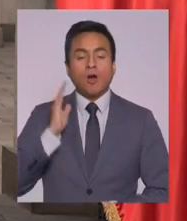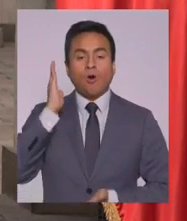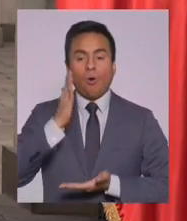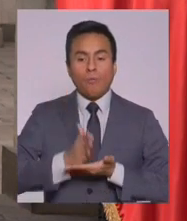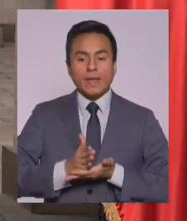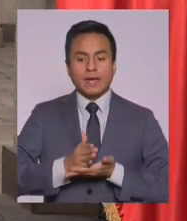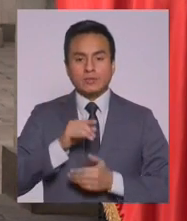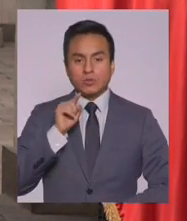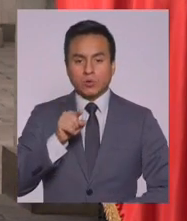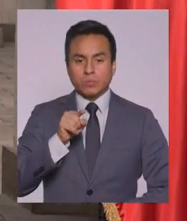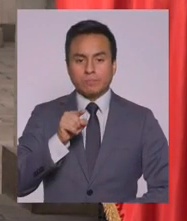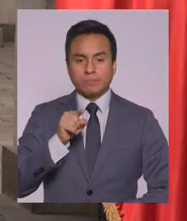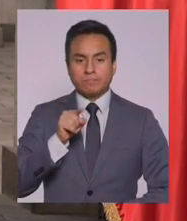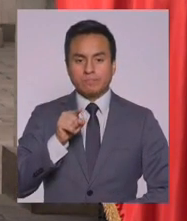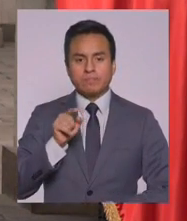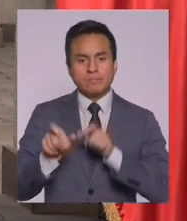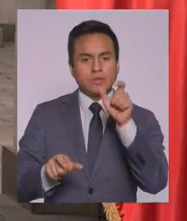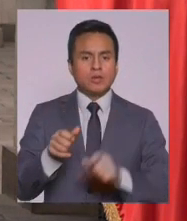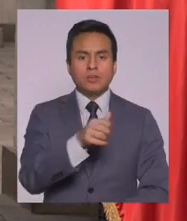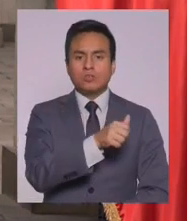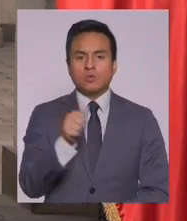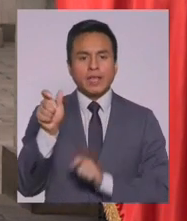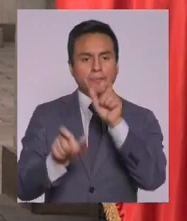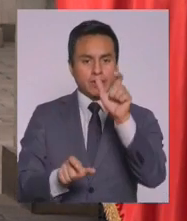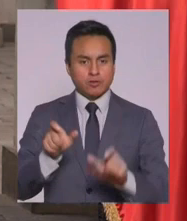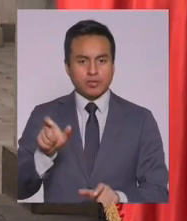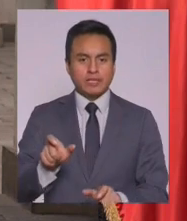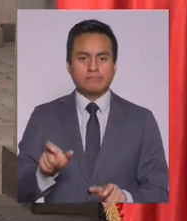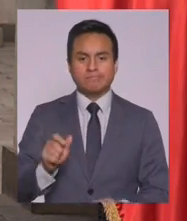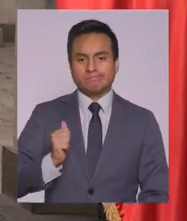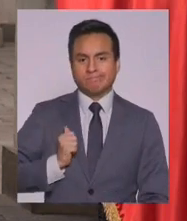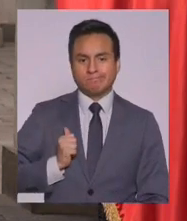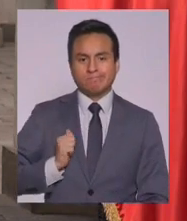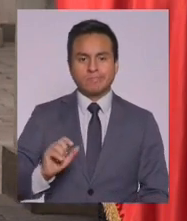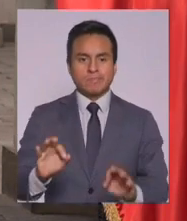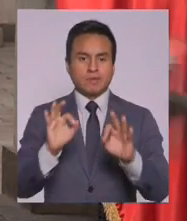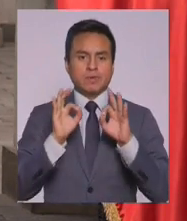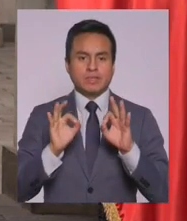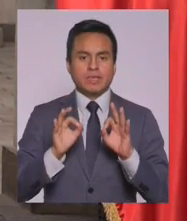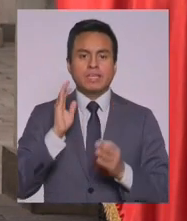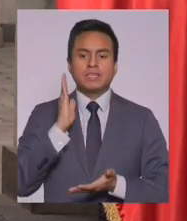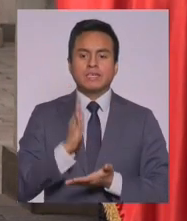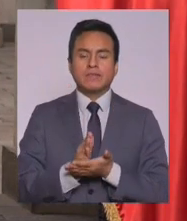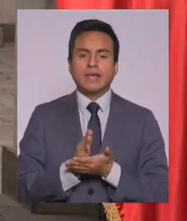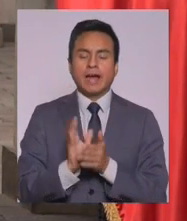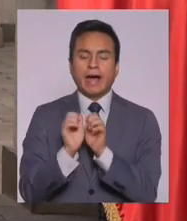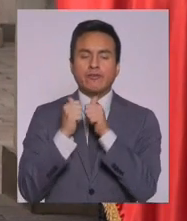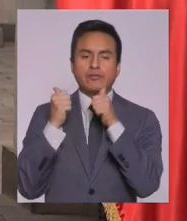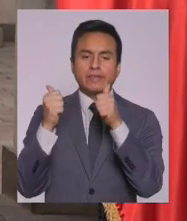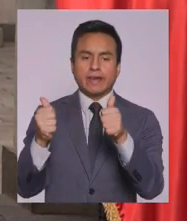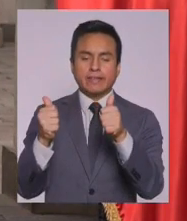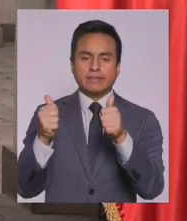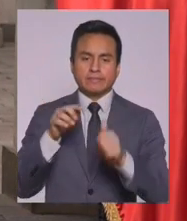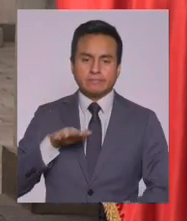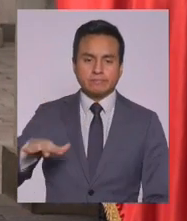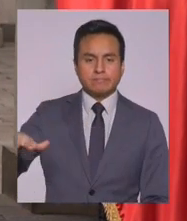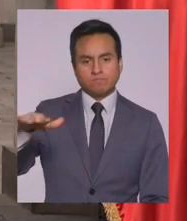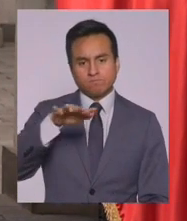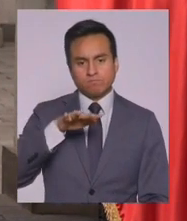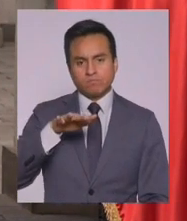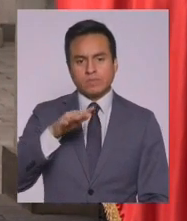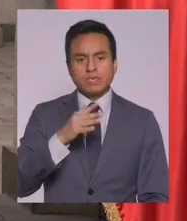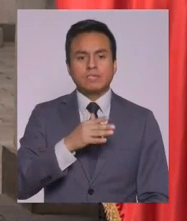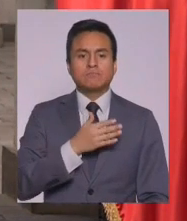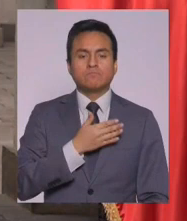obligación que rige para todas las personas es especialmente exigible a las autoridades. Los